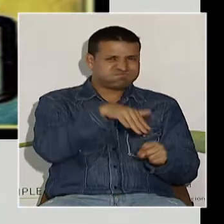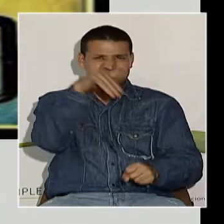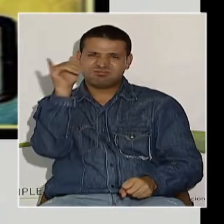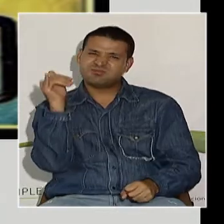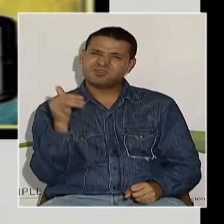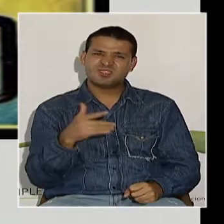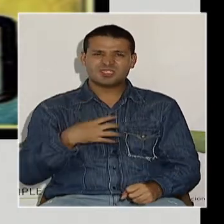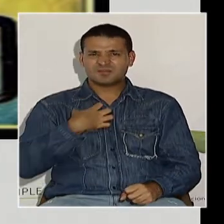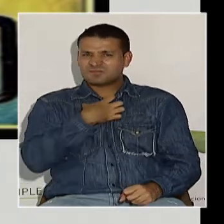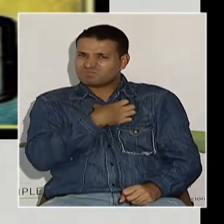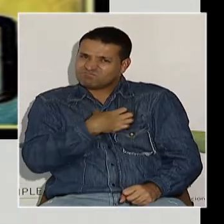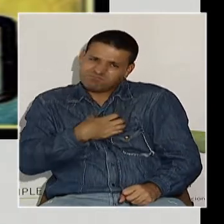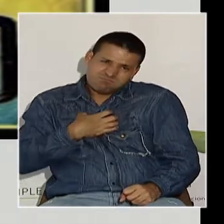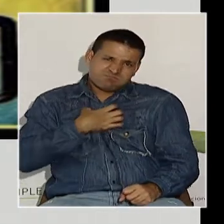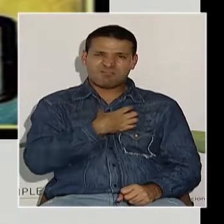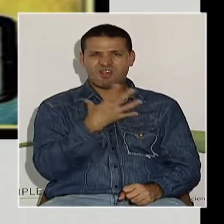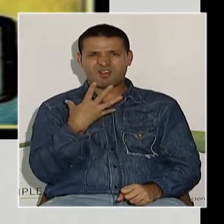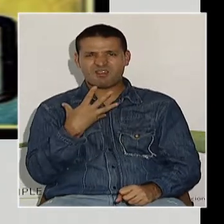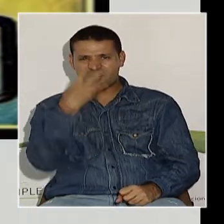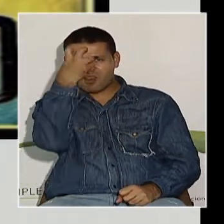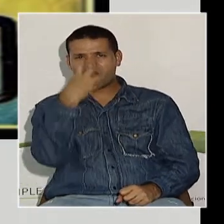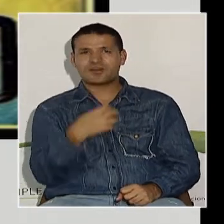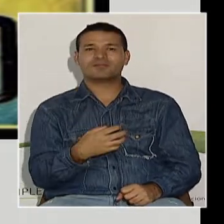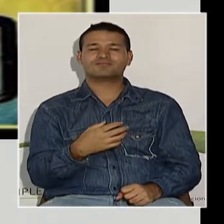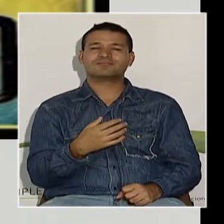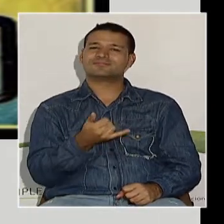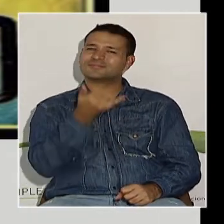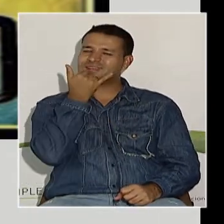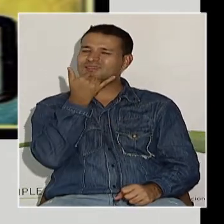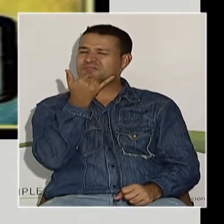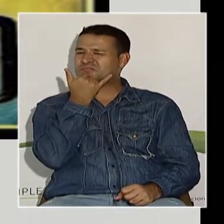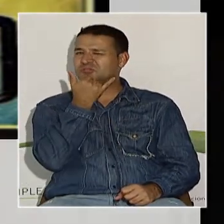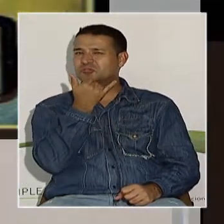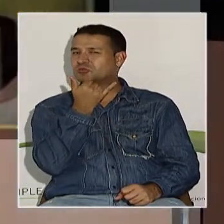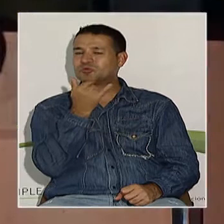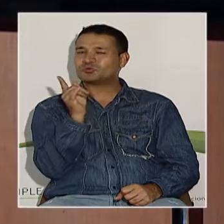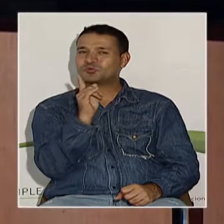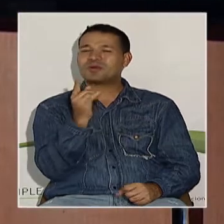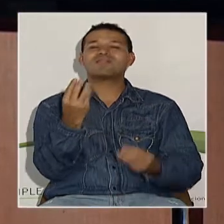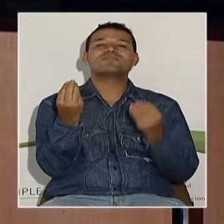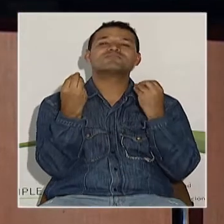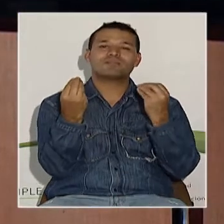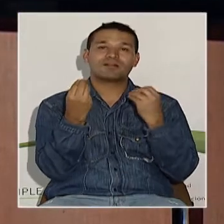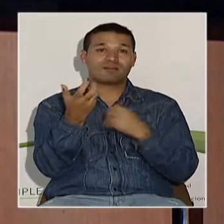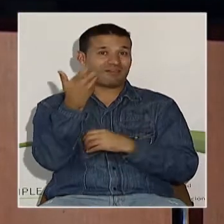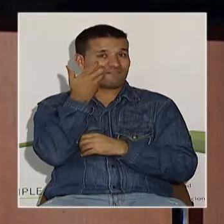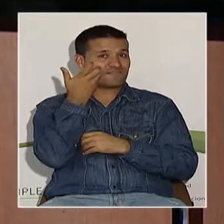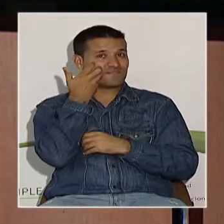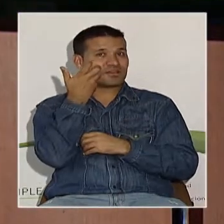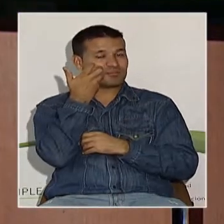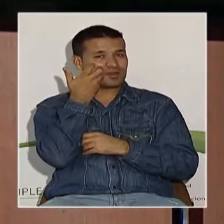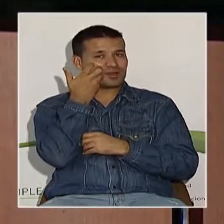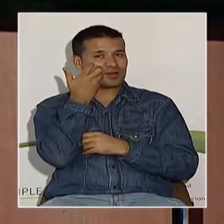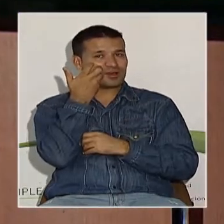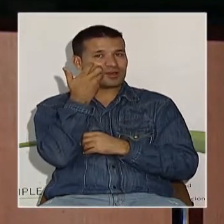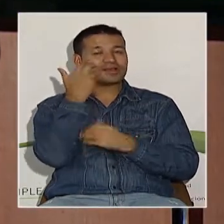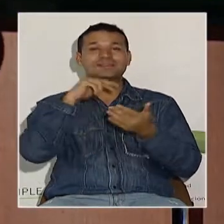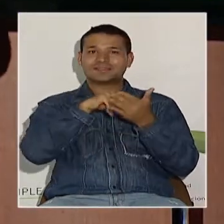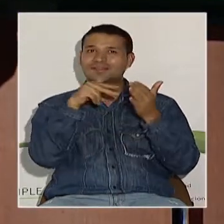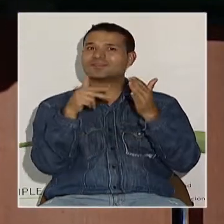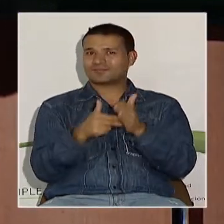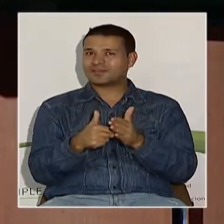Y como decía el doctor Luján ahora, no tanto es qué me pasó, sino para qué me pasó. La enfermedad hace parte de un camino y